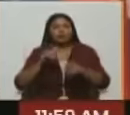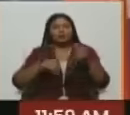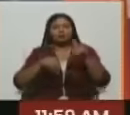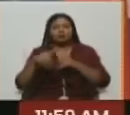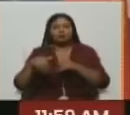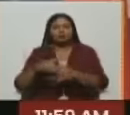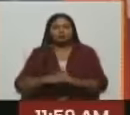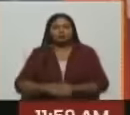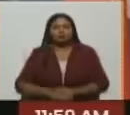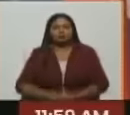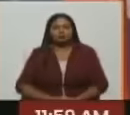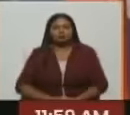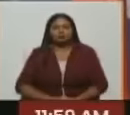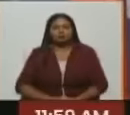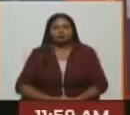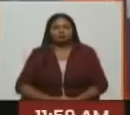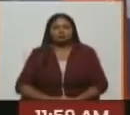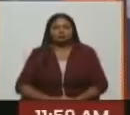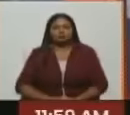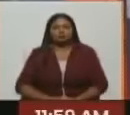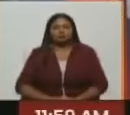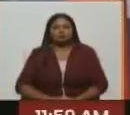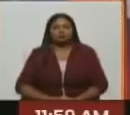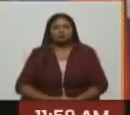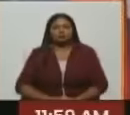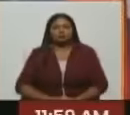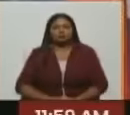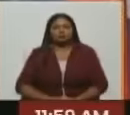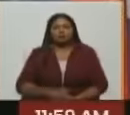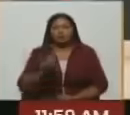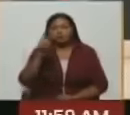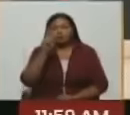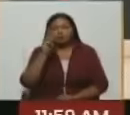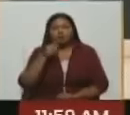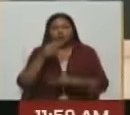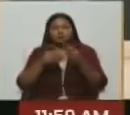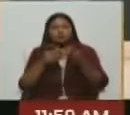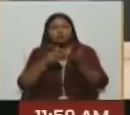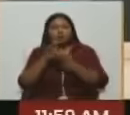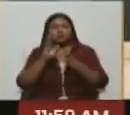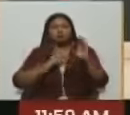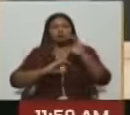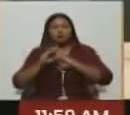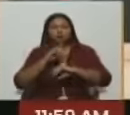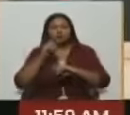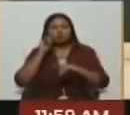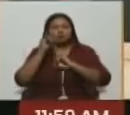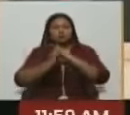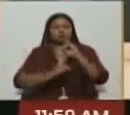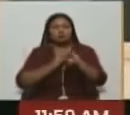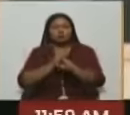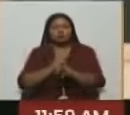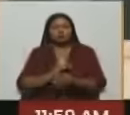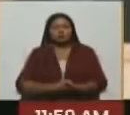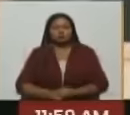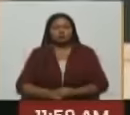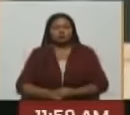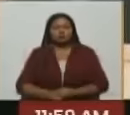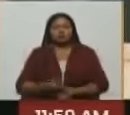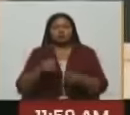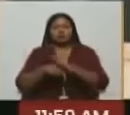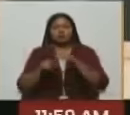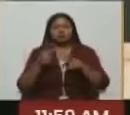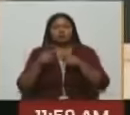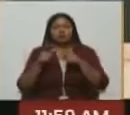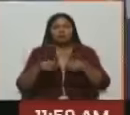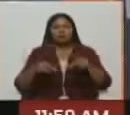electoral. El único. Aquí no son ni los medios de comunicación internacionales, dentro o fuera del